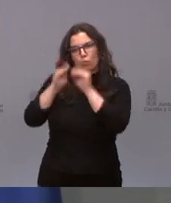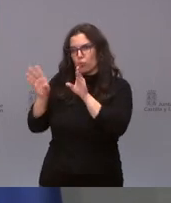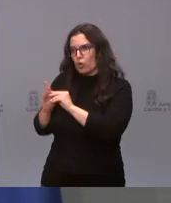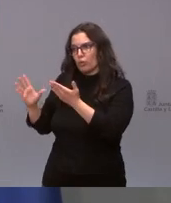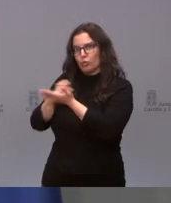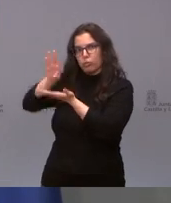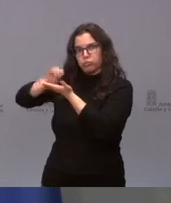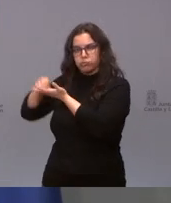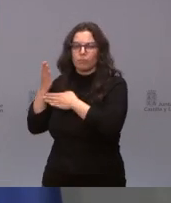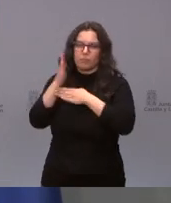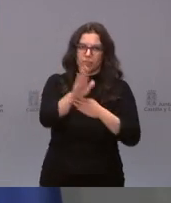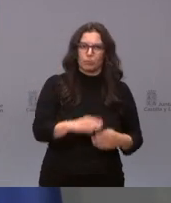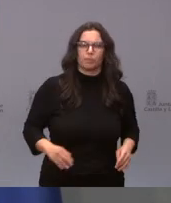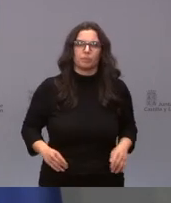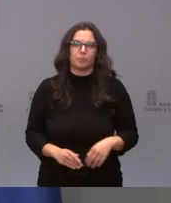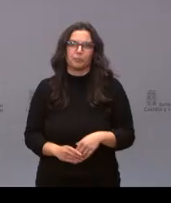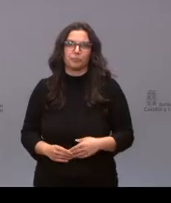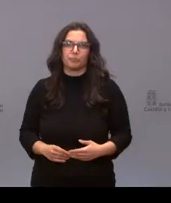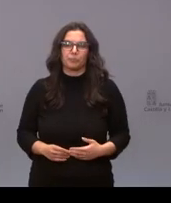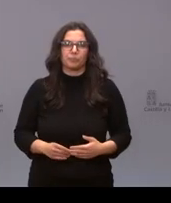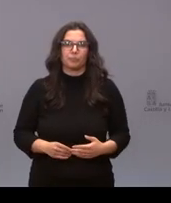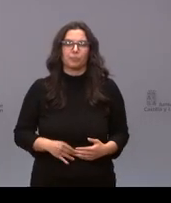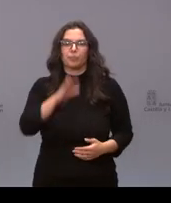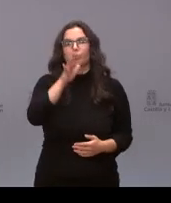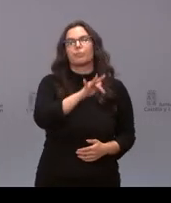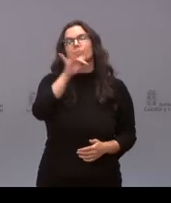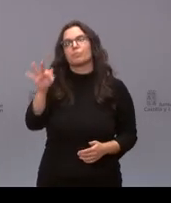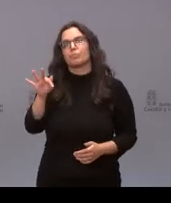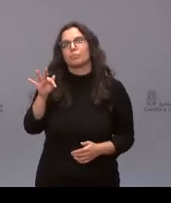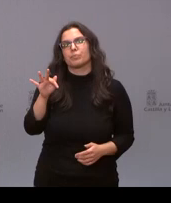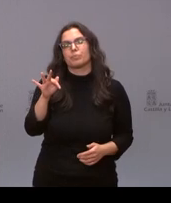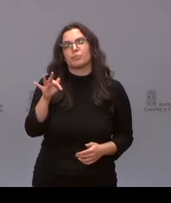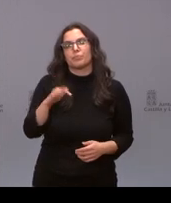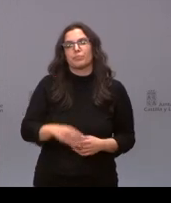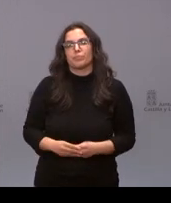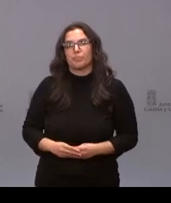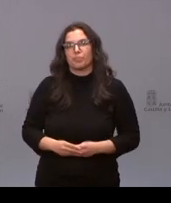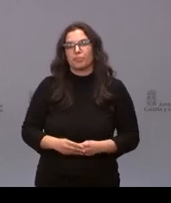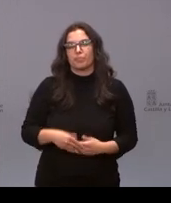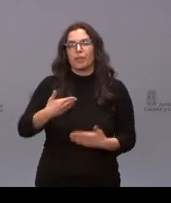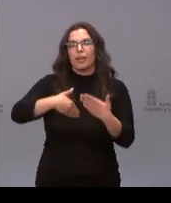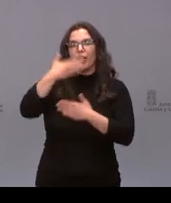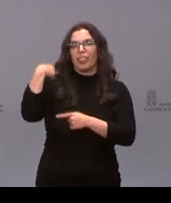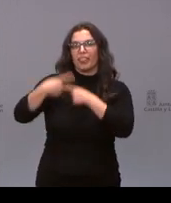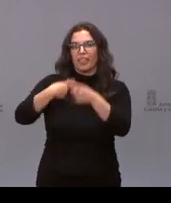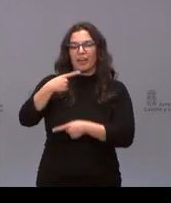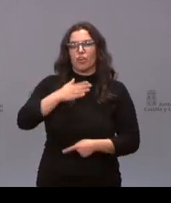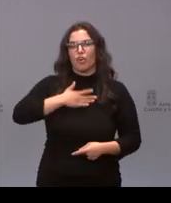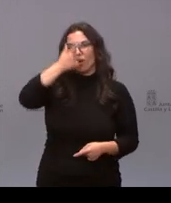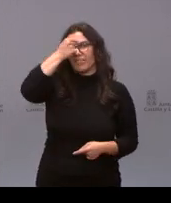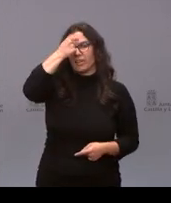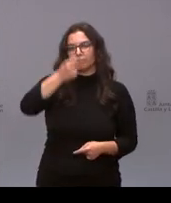profesionales que están trabajando en él damos paso a continuación a beatriz más del diario de ávila cuando quieras